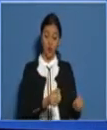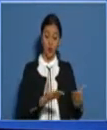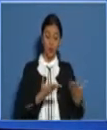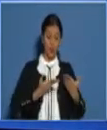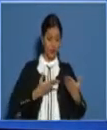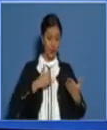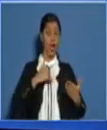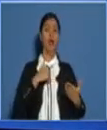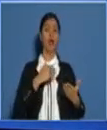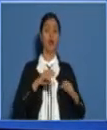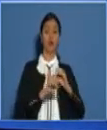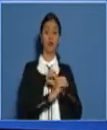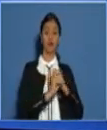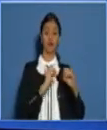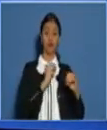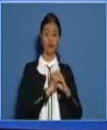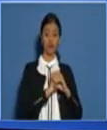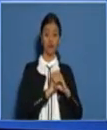nuestro despacho